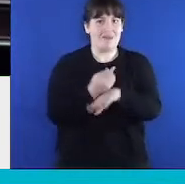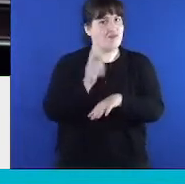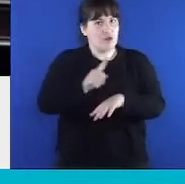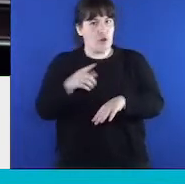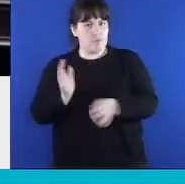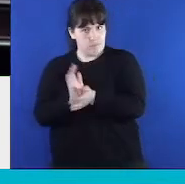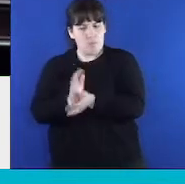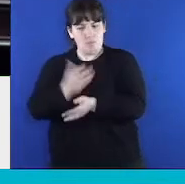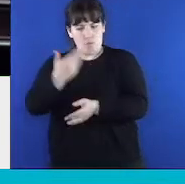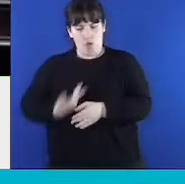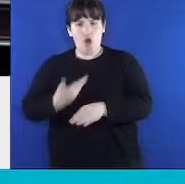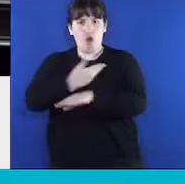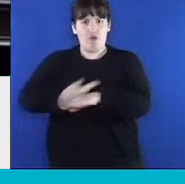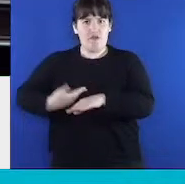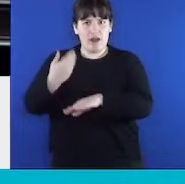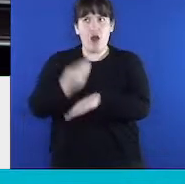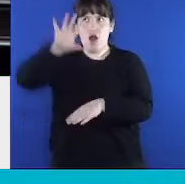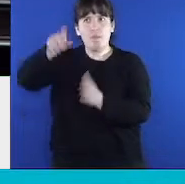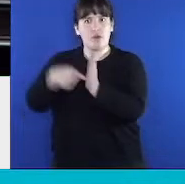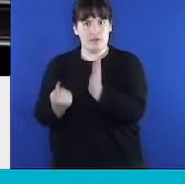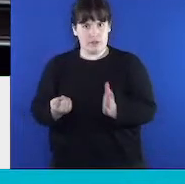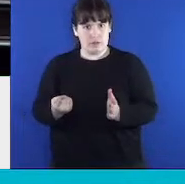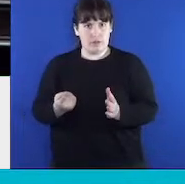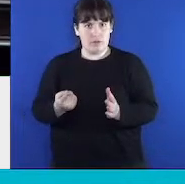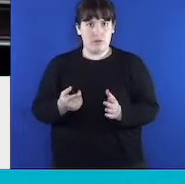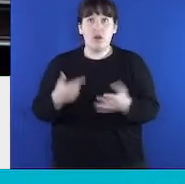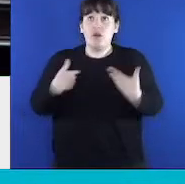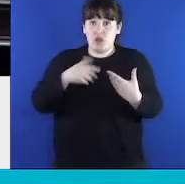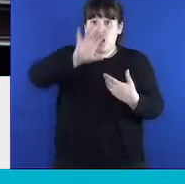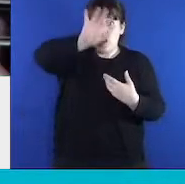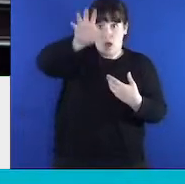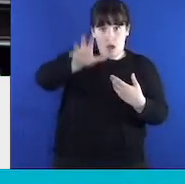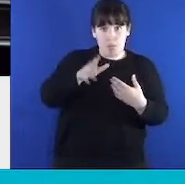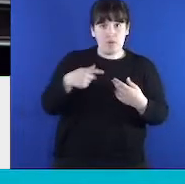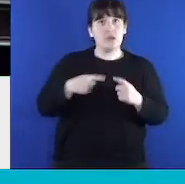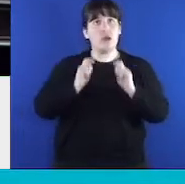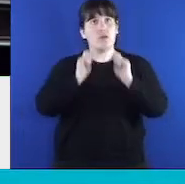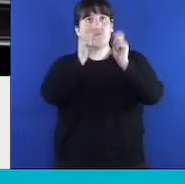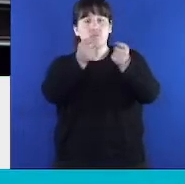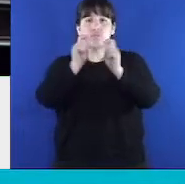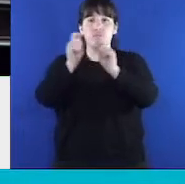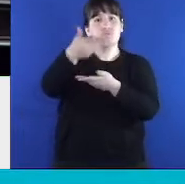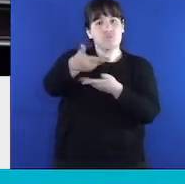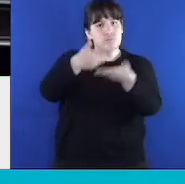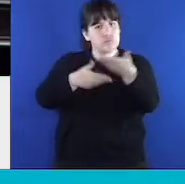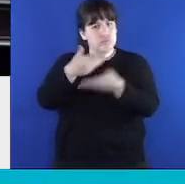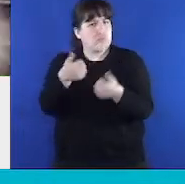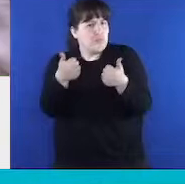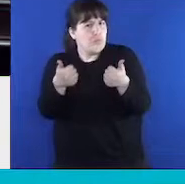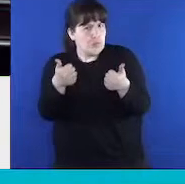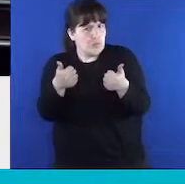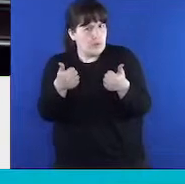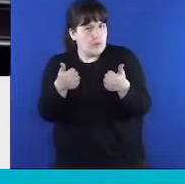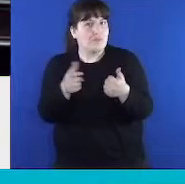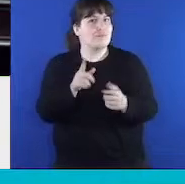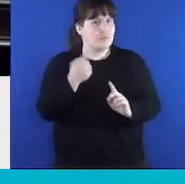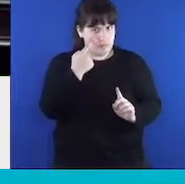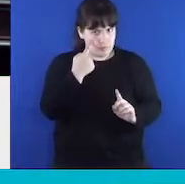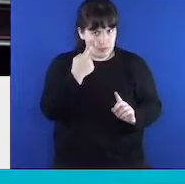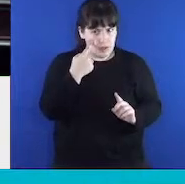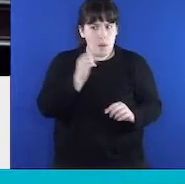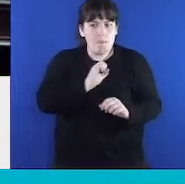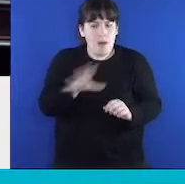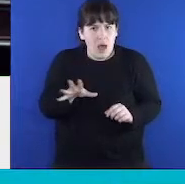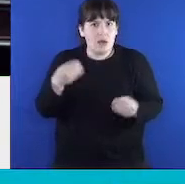No nos parece mal que las provincias sean colaborativas entre ellas. Lo que nos parece mal es que digamos que está en emergencia la cuestión